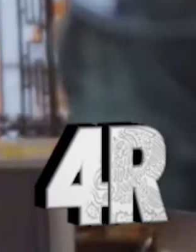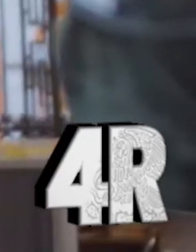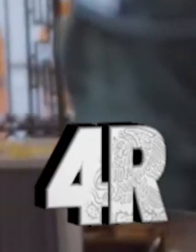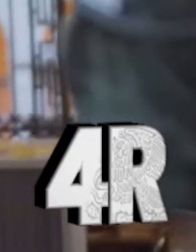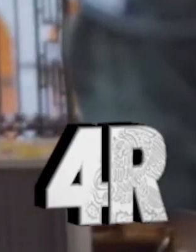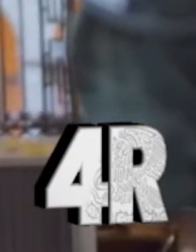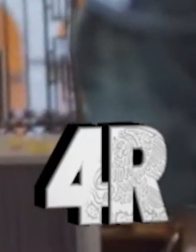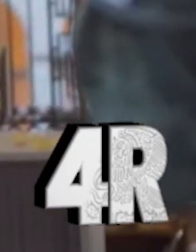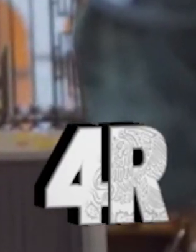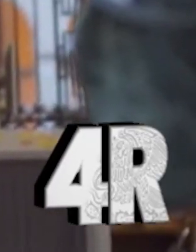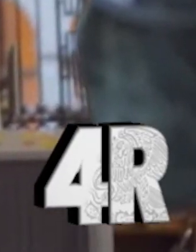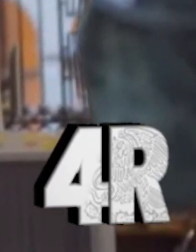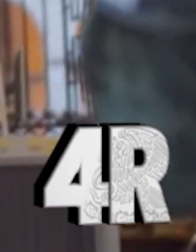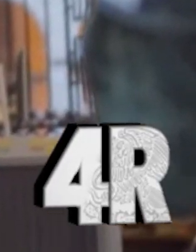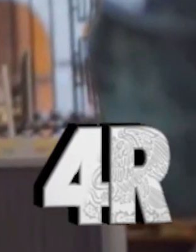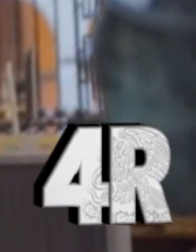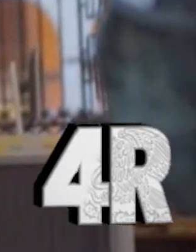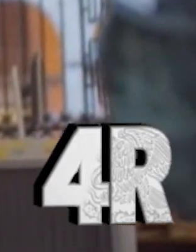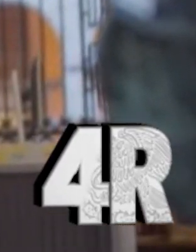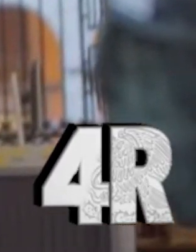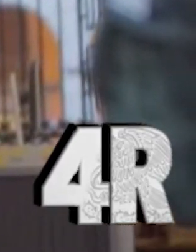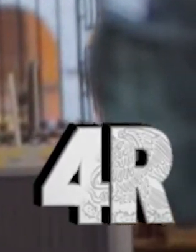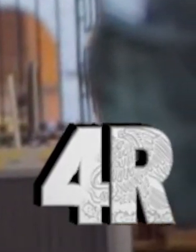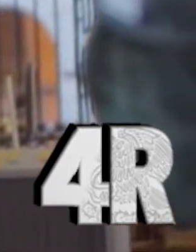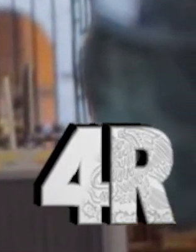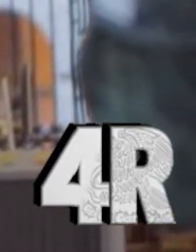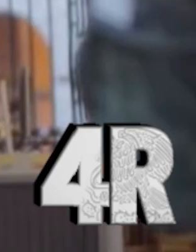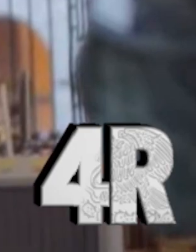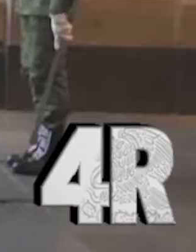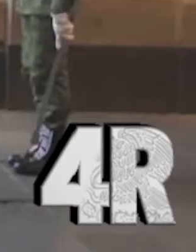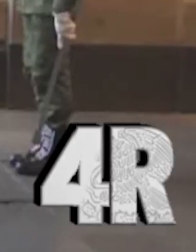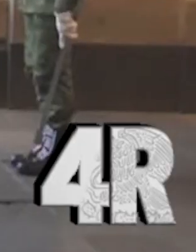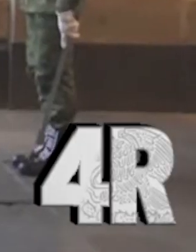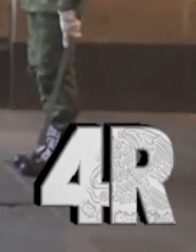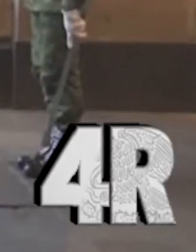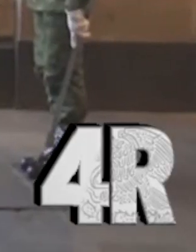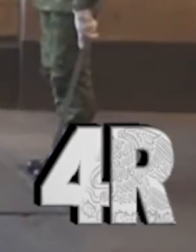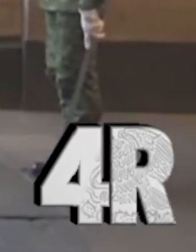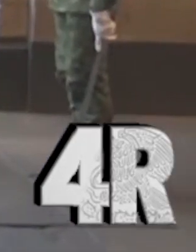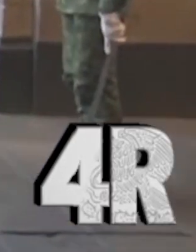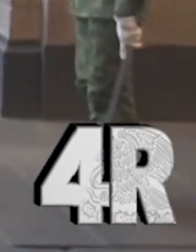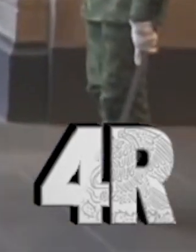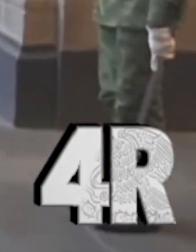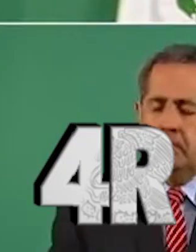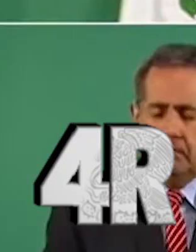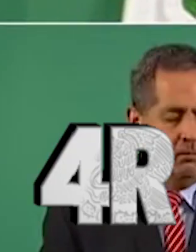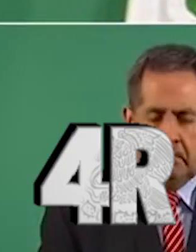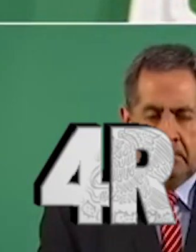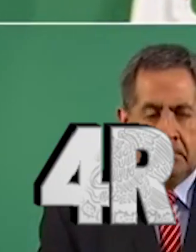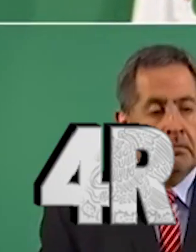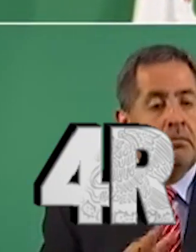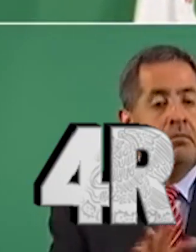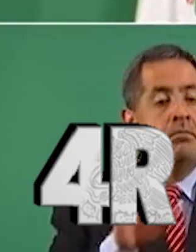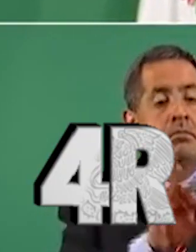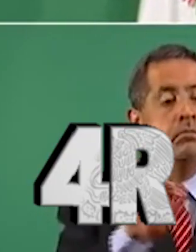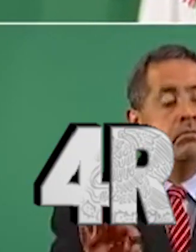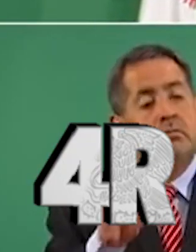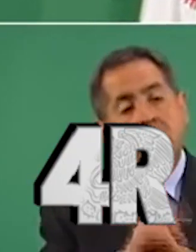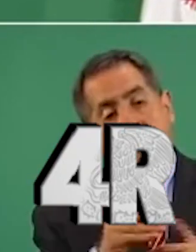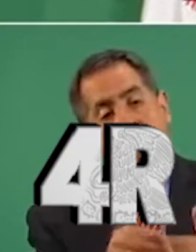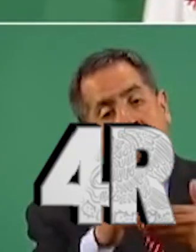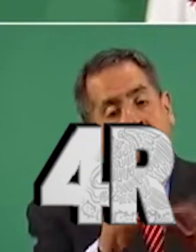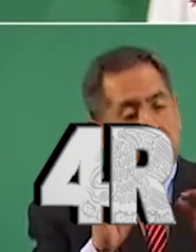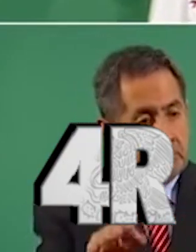y que lo veamos de gira en todo el país como normalmente lo llevaba a cabo. Por lo mientras, enhorabuena,